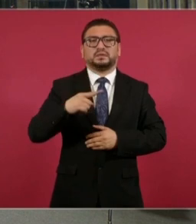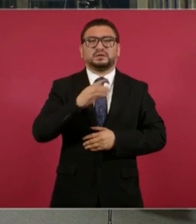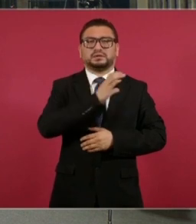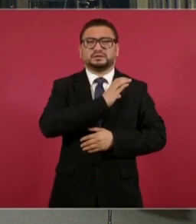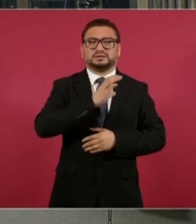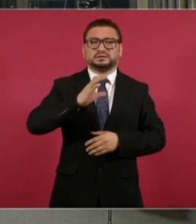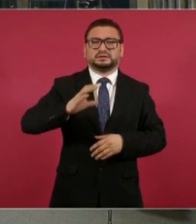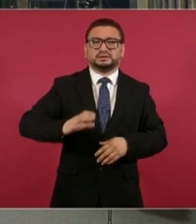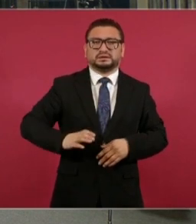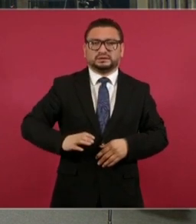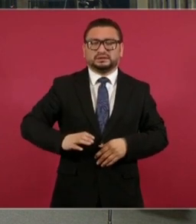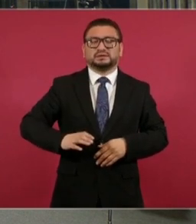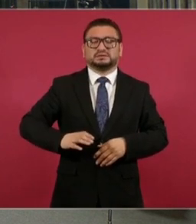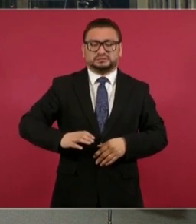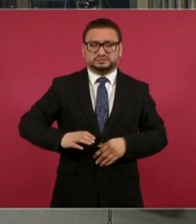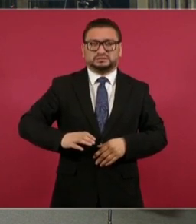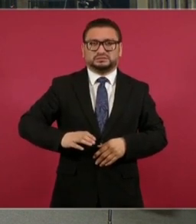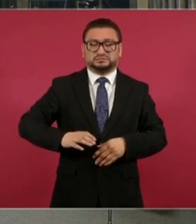candidatos